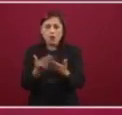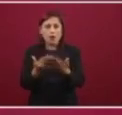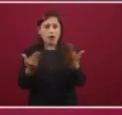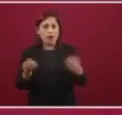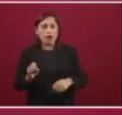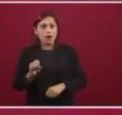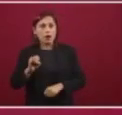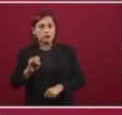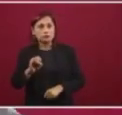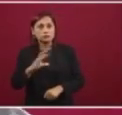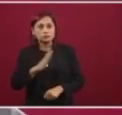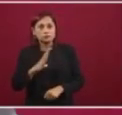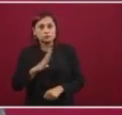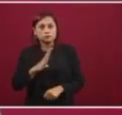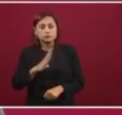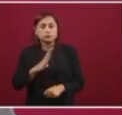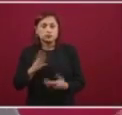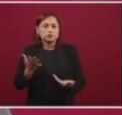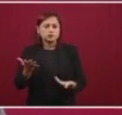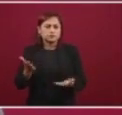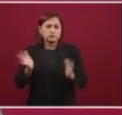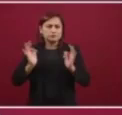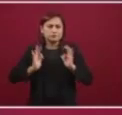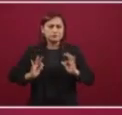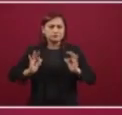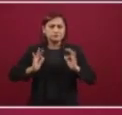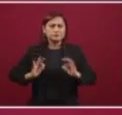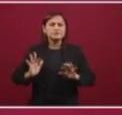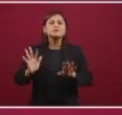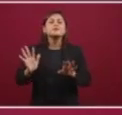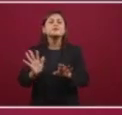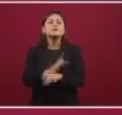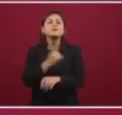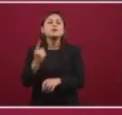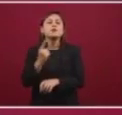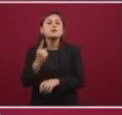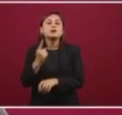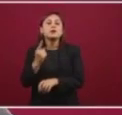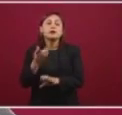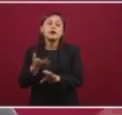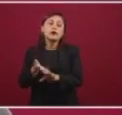porque les quitaban